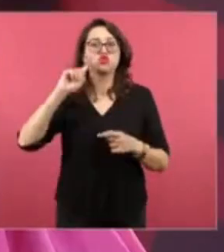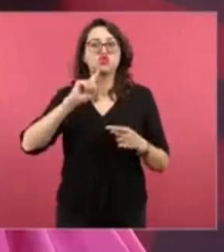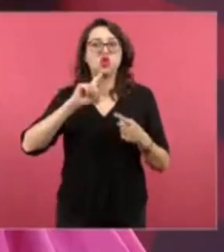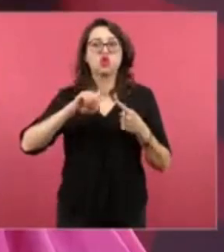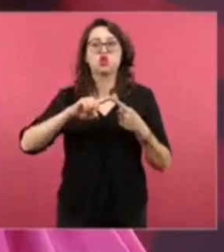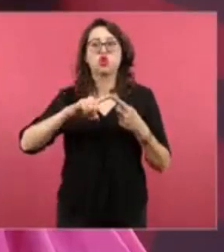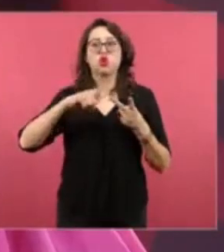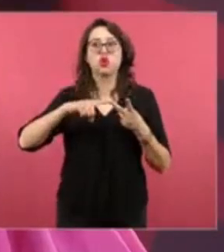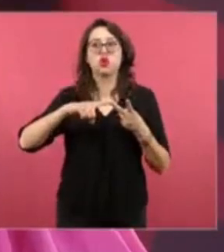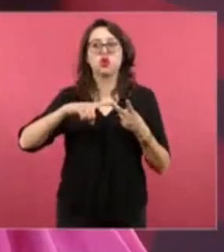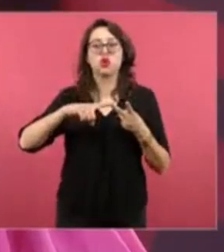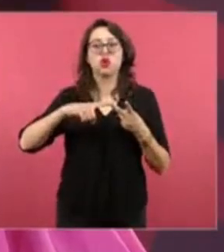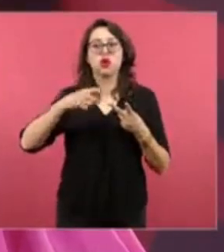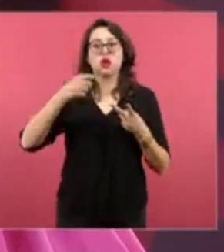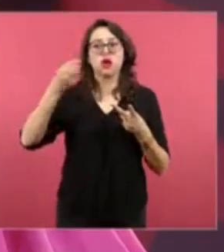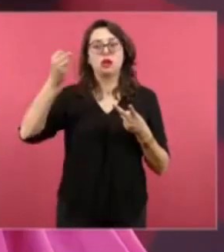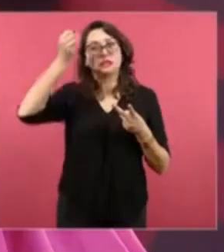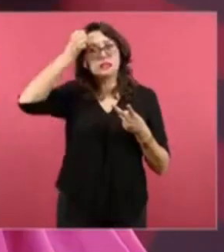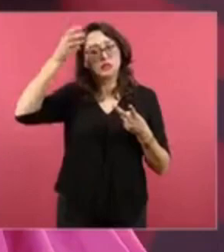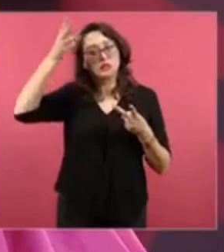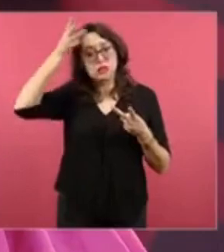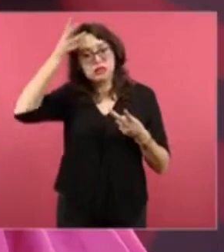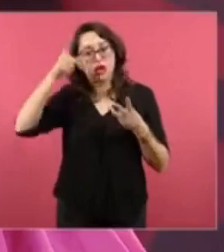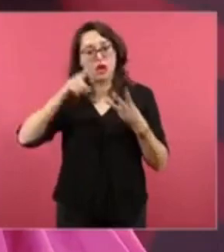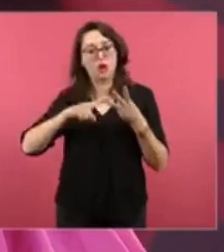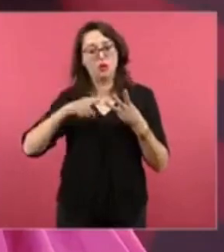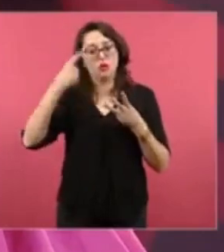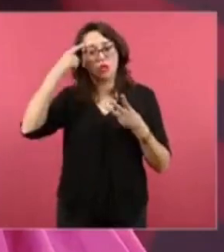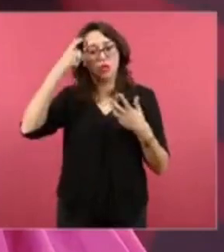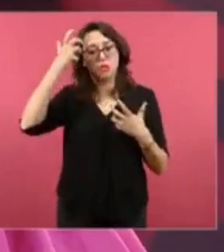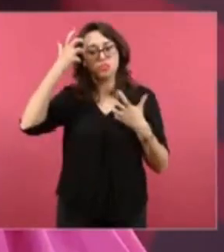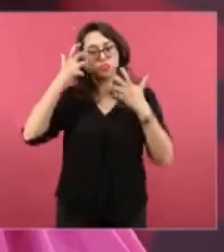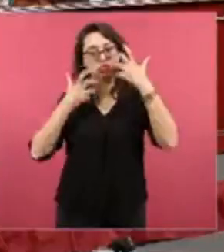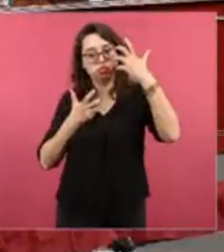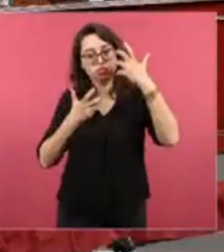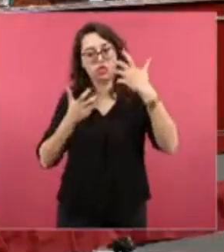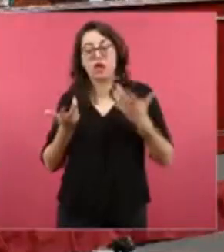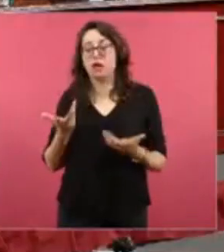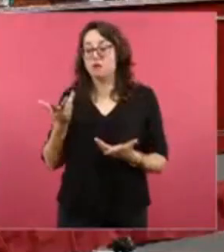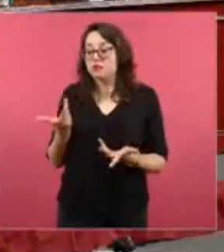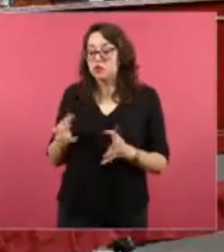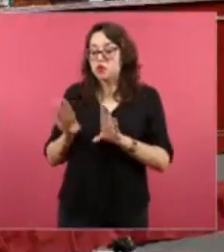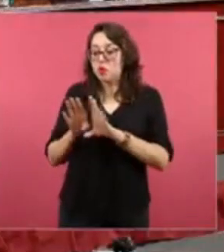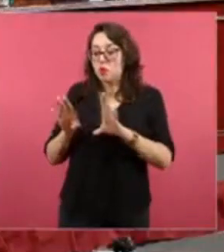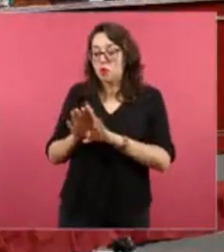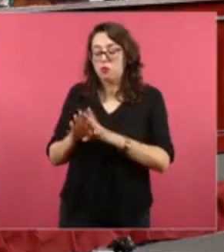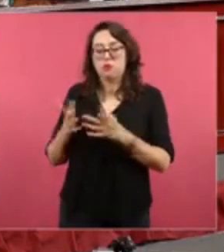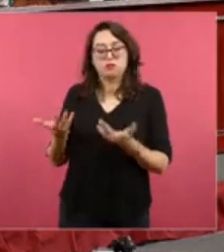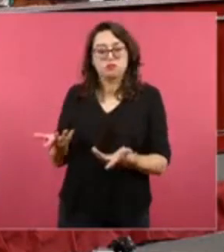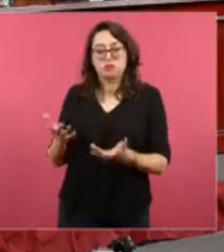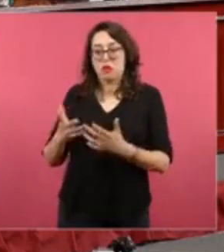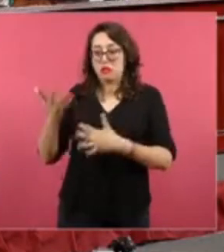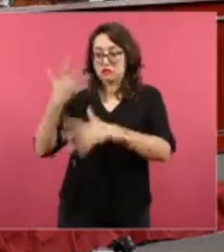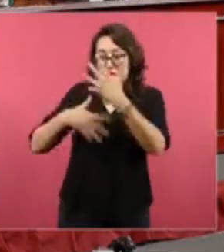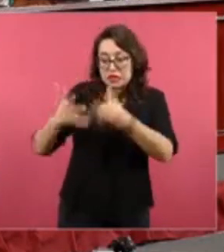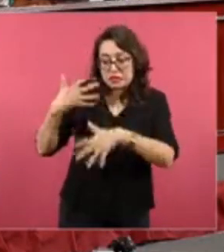lenguaje corporal, con lengua de señas, y en algunas ocasiones a través del dibujo.